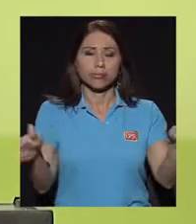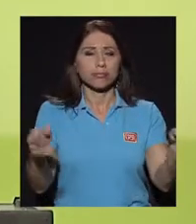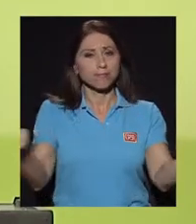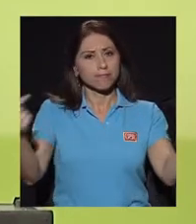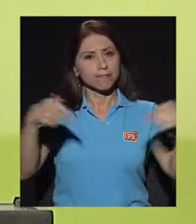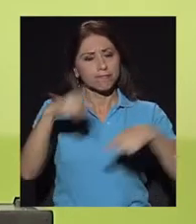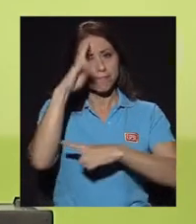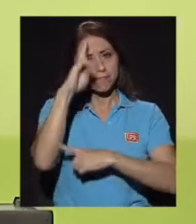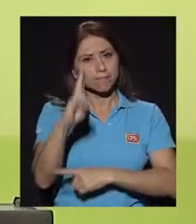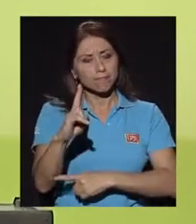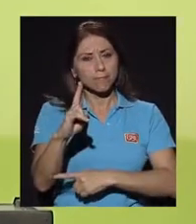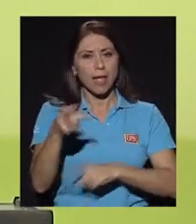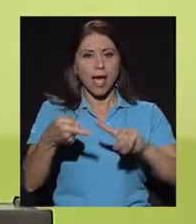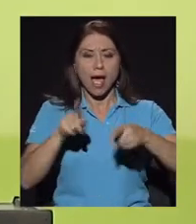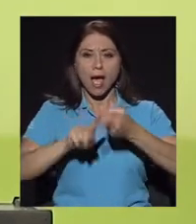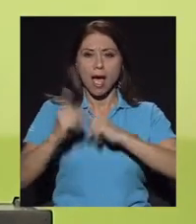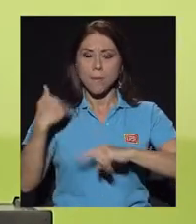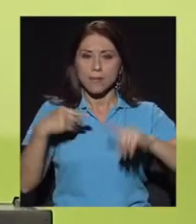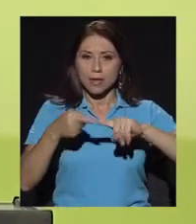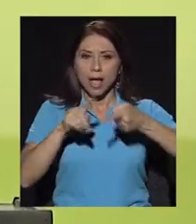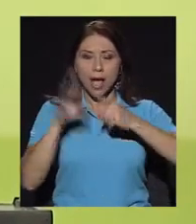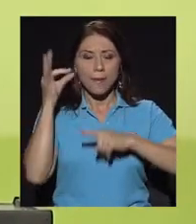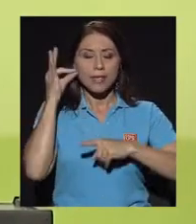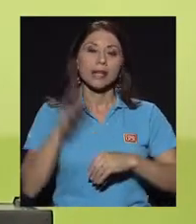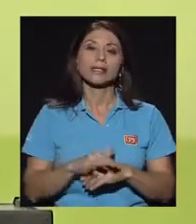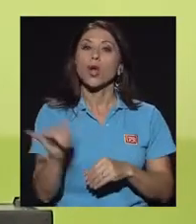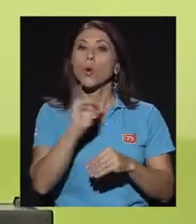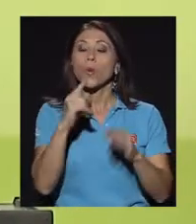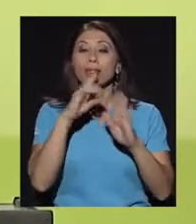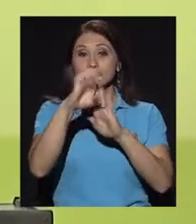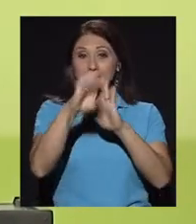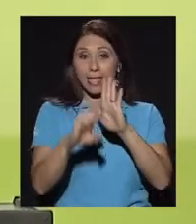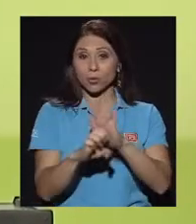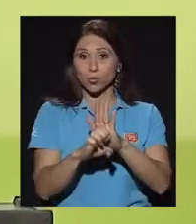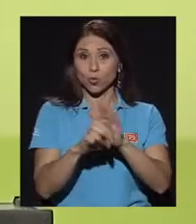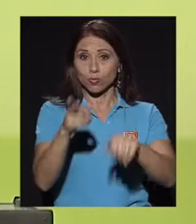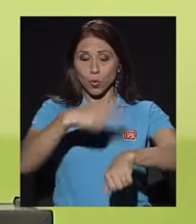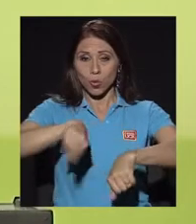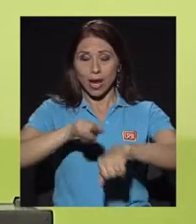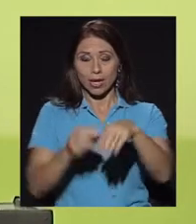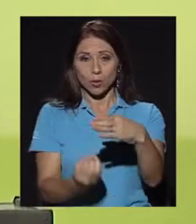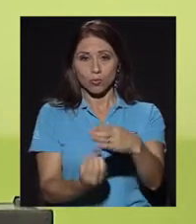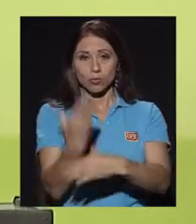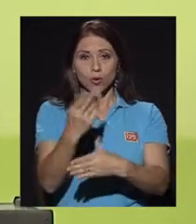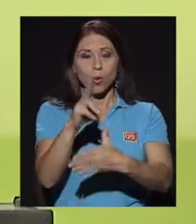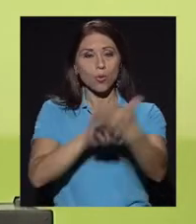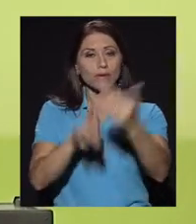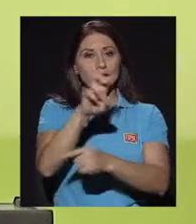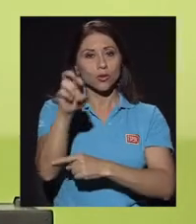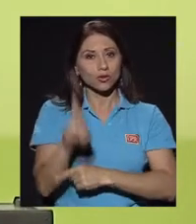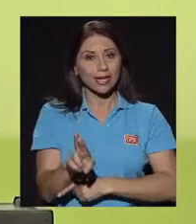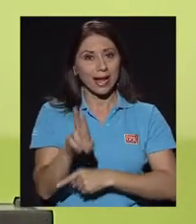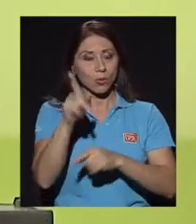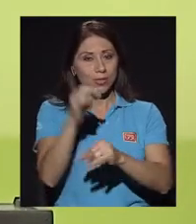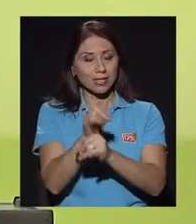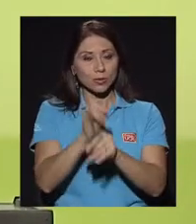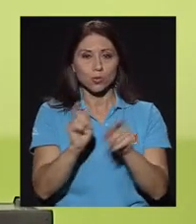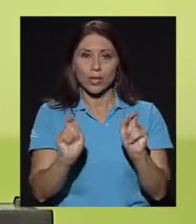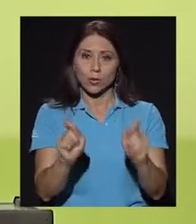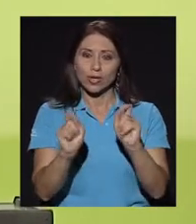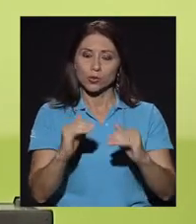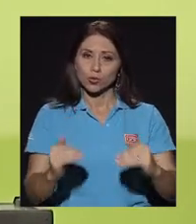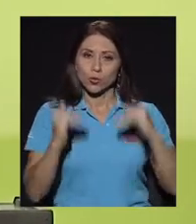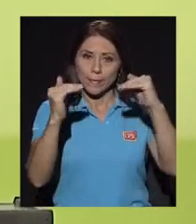tarde, amigas y amigos. Como reza su estatuto orgánico, la Universidad de Costa Rica es una institución de educación superior